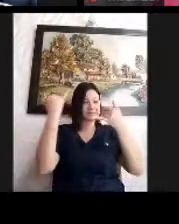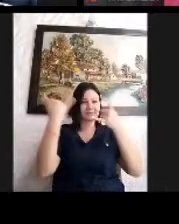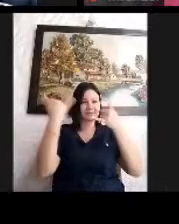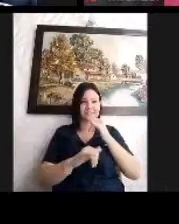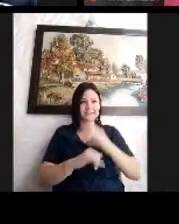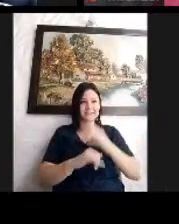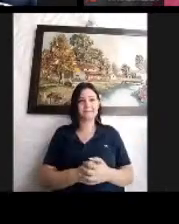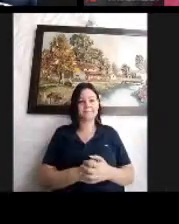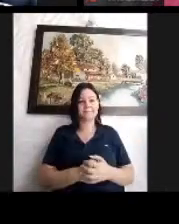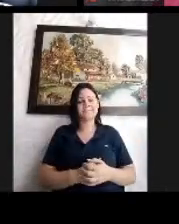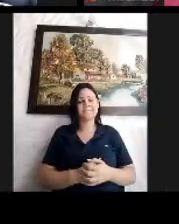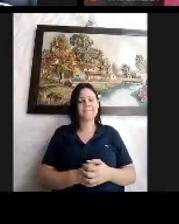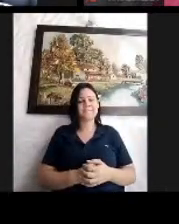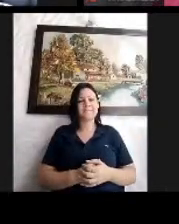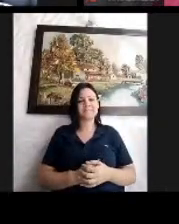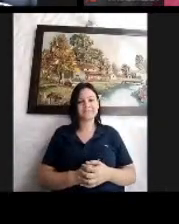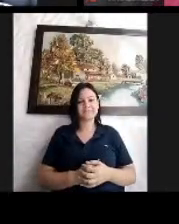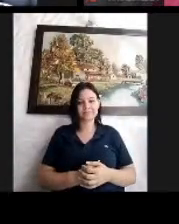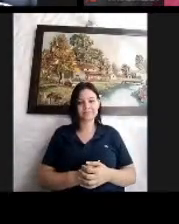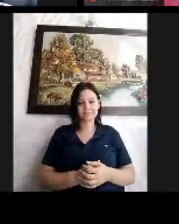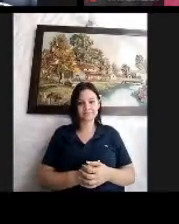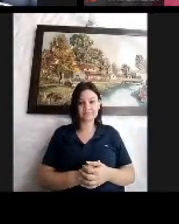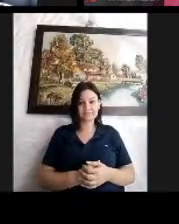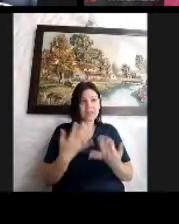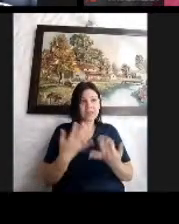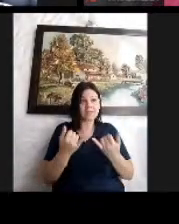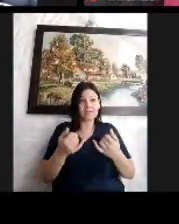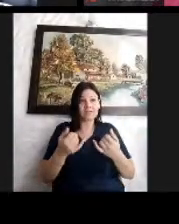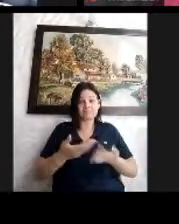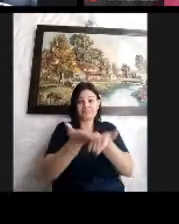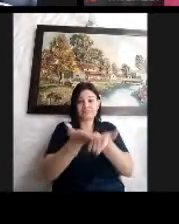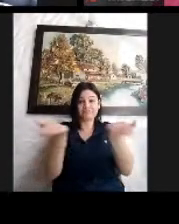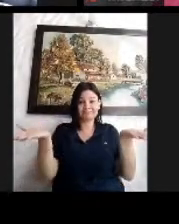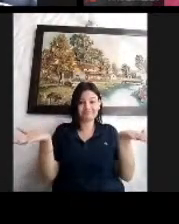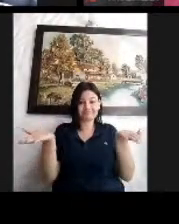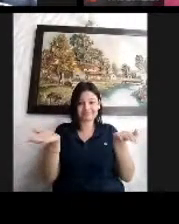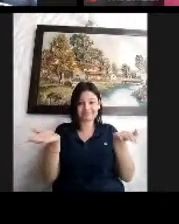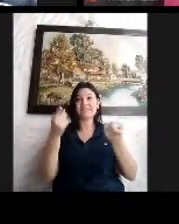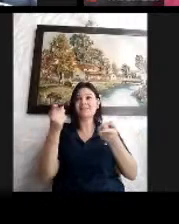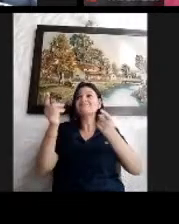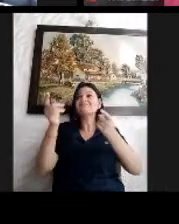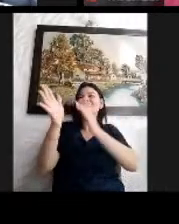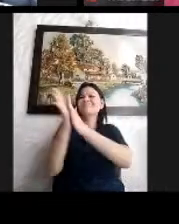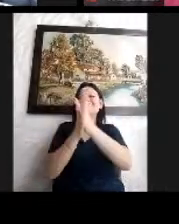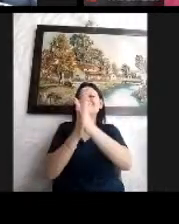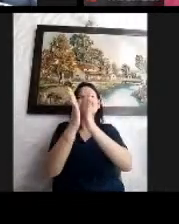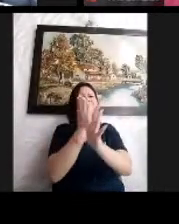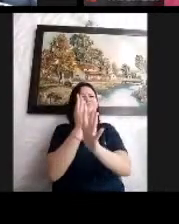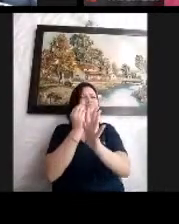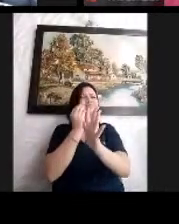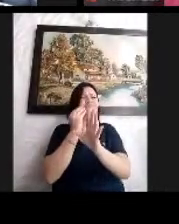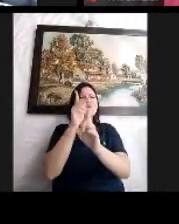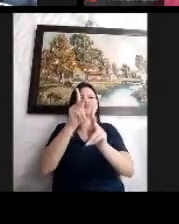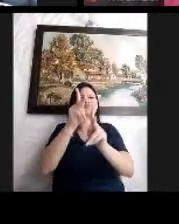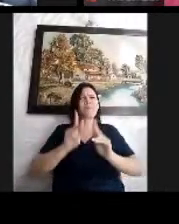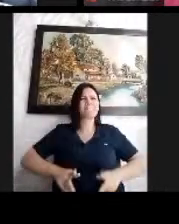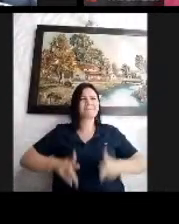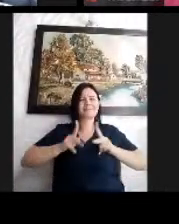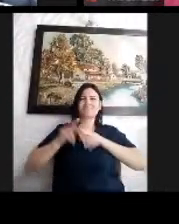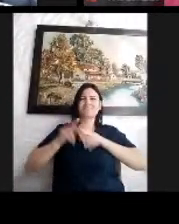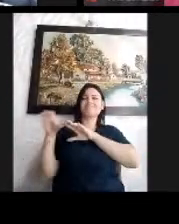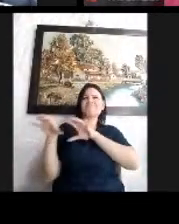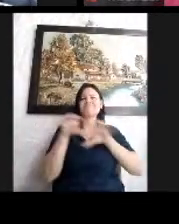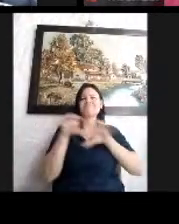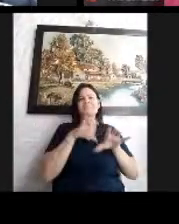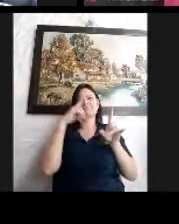Queda sobre la mesa pues todas estas experiencias, todas estas vivencias, reflexiones y